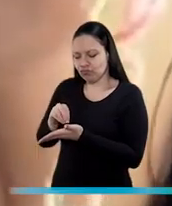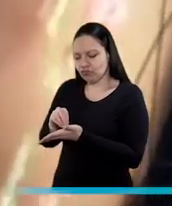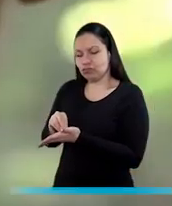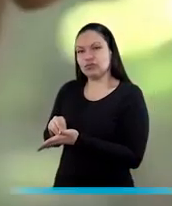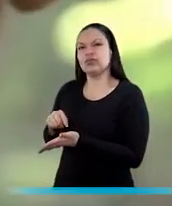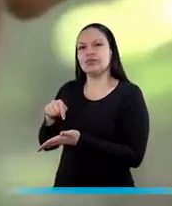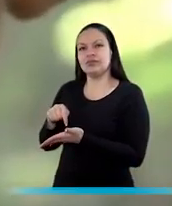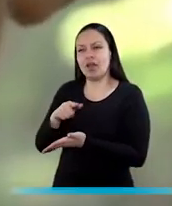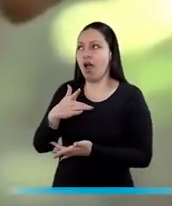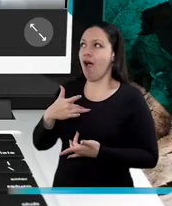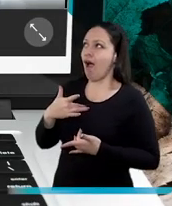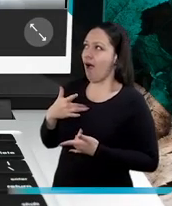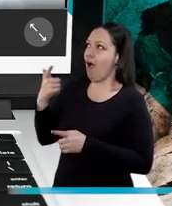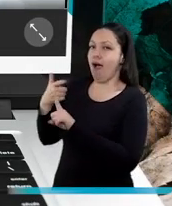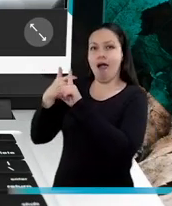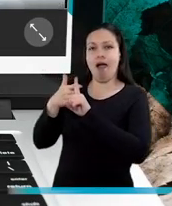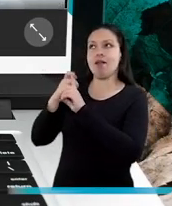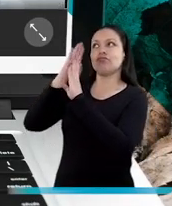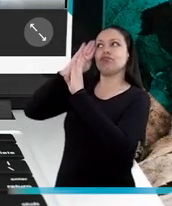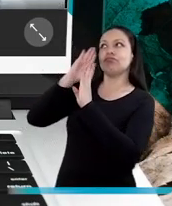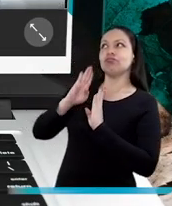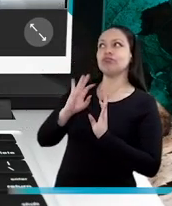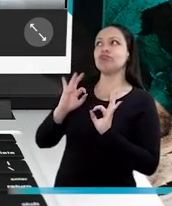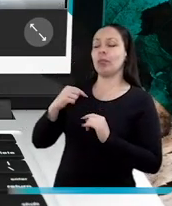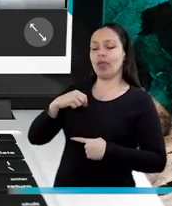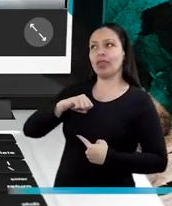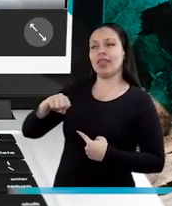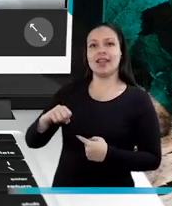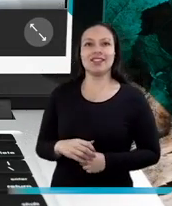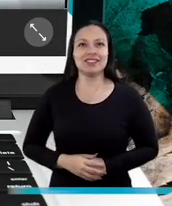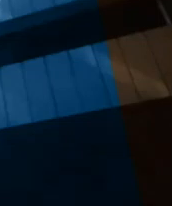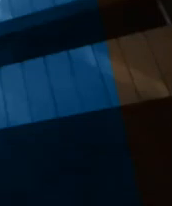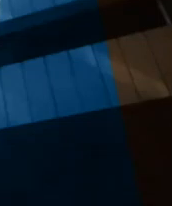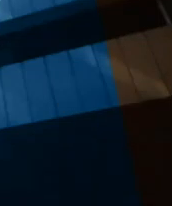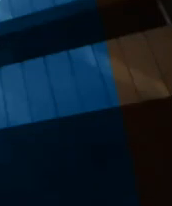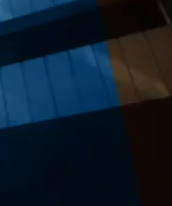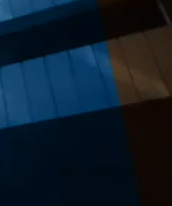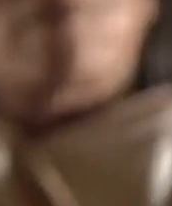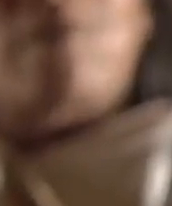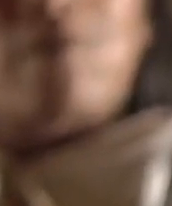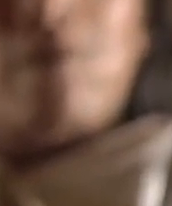permitido que los pueblos étnicos sientan a la Procuraduría como un ente que defiende sus derechos.